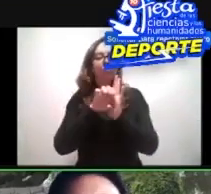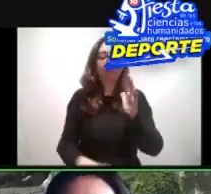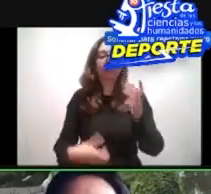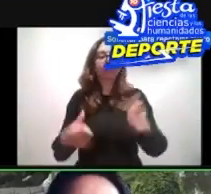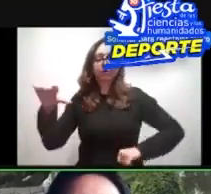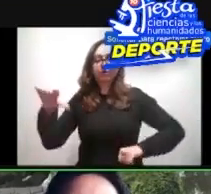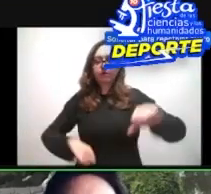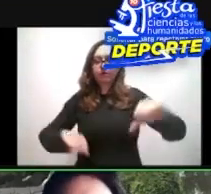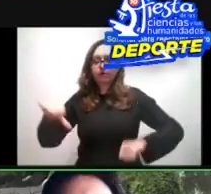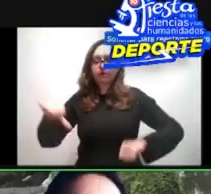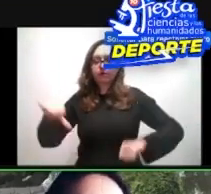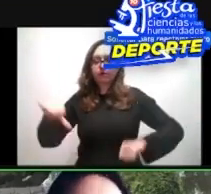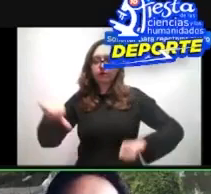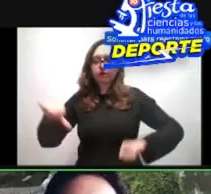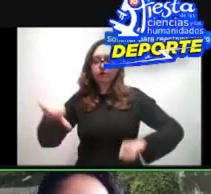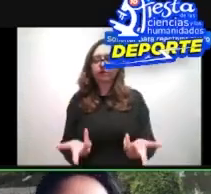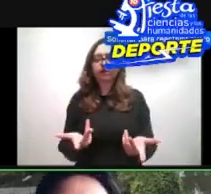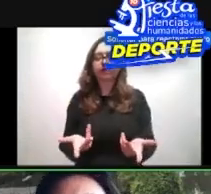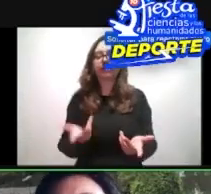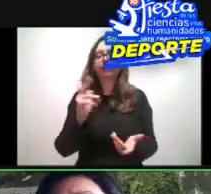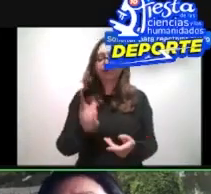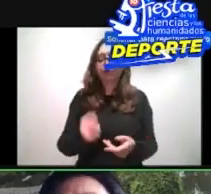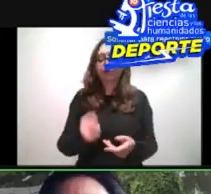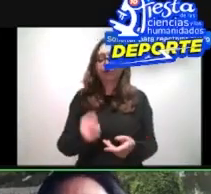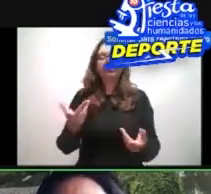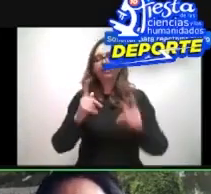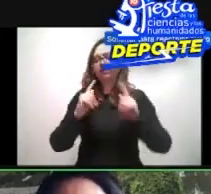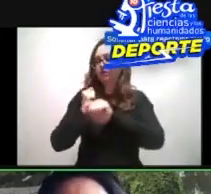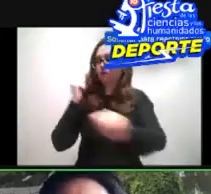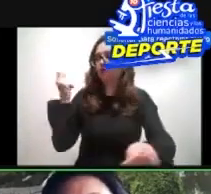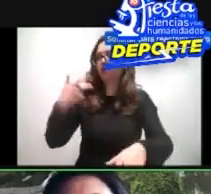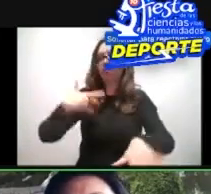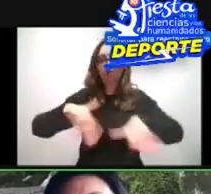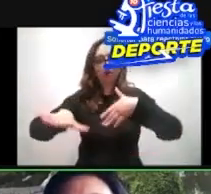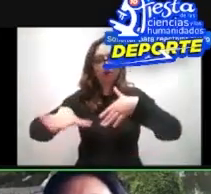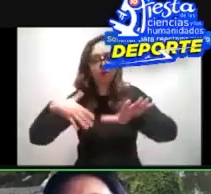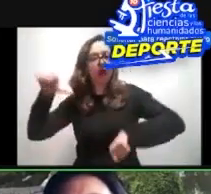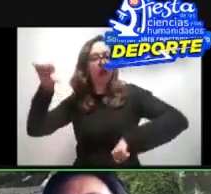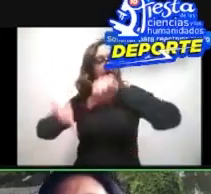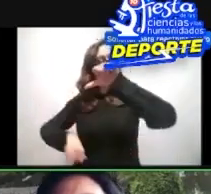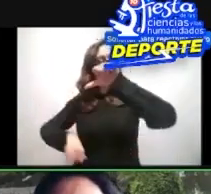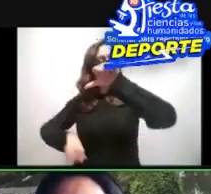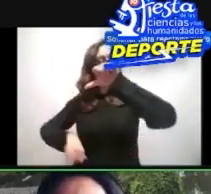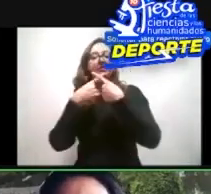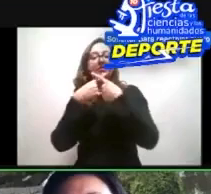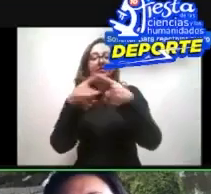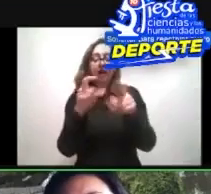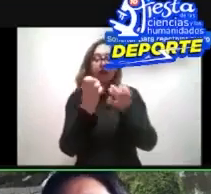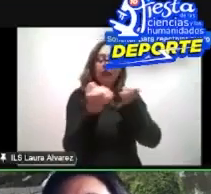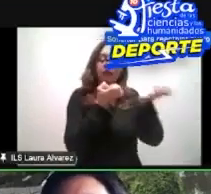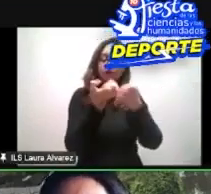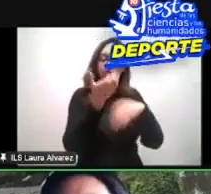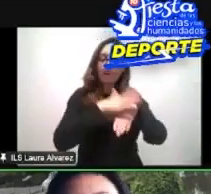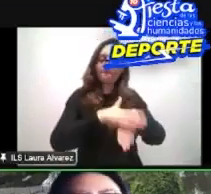nuestra profesión, para transportarnos, en ocio, etcétera. El ejercicio, en cambio, es una subdivisión de una actividad física, pero esta va a